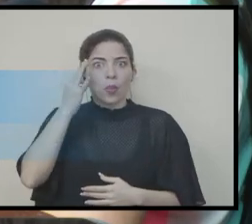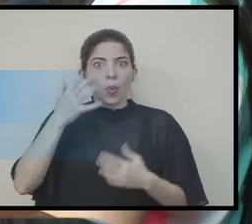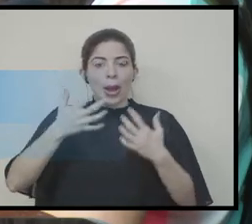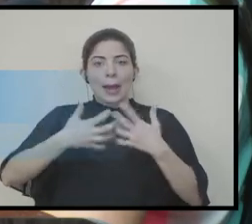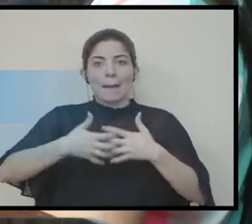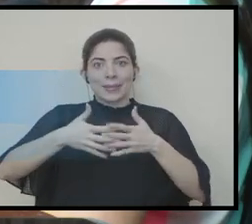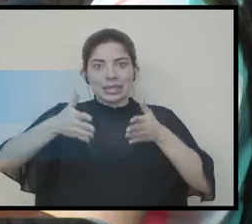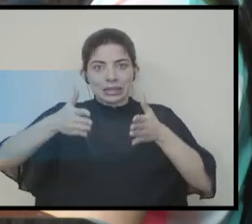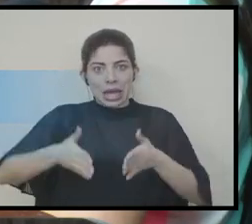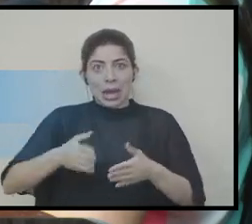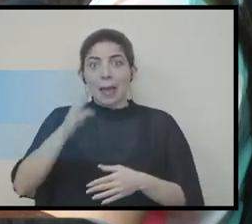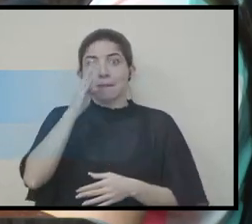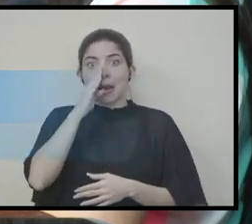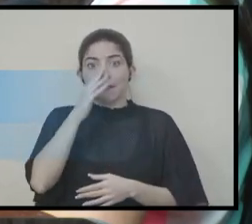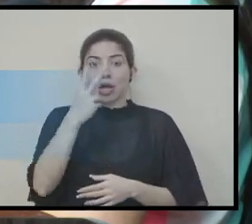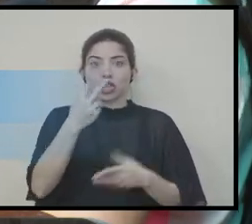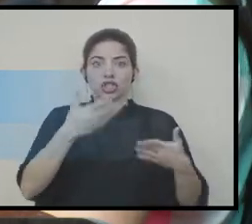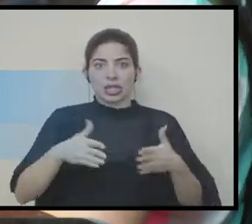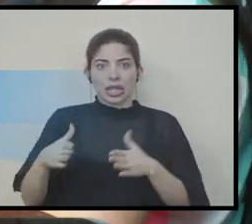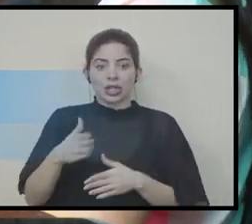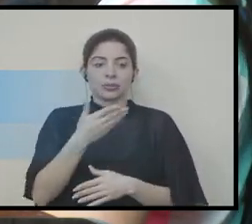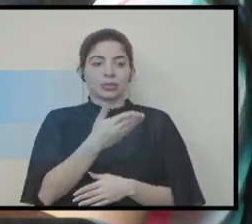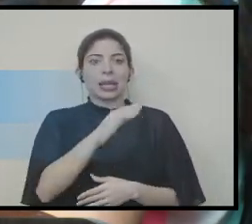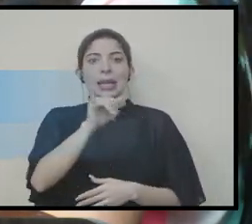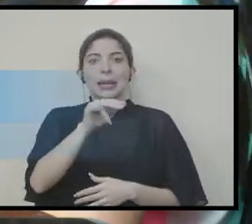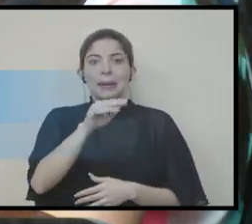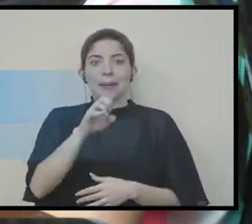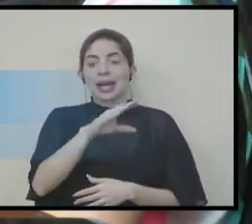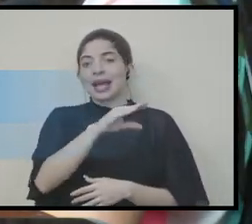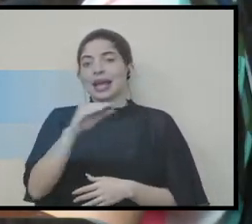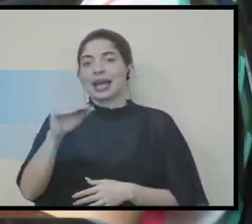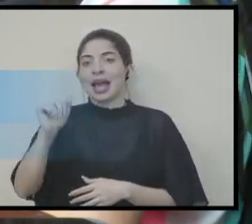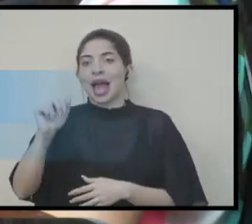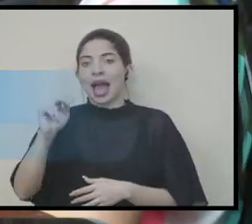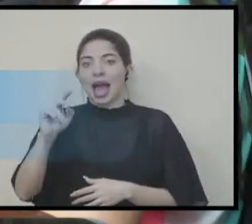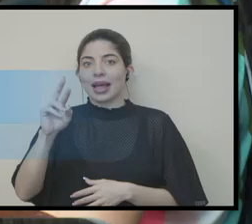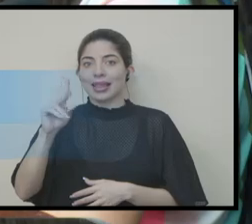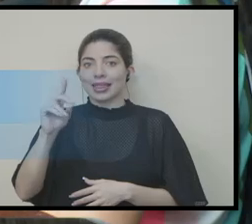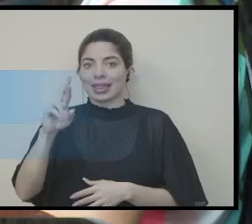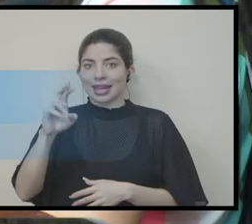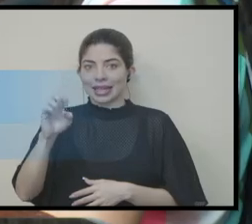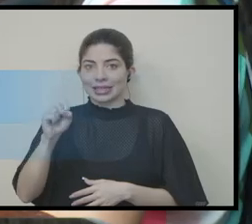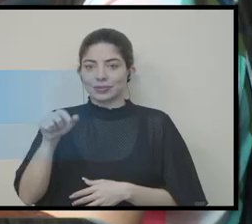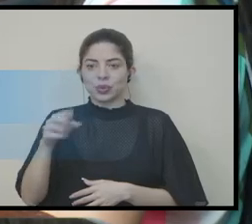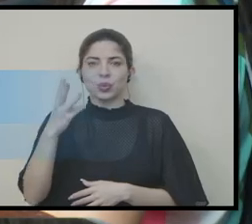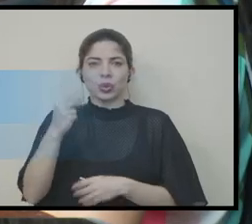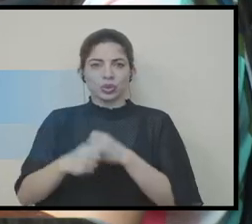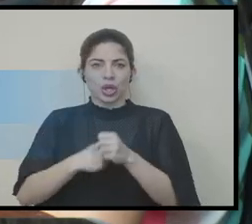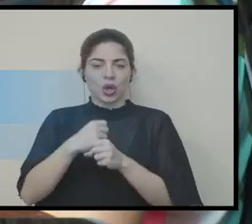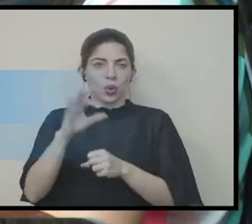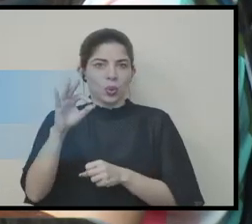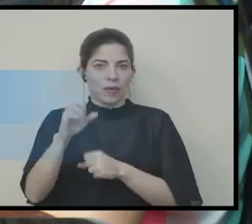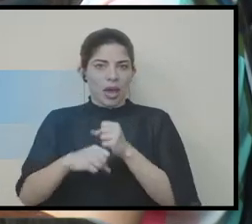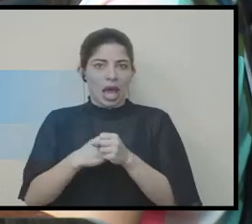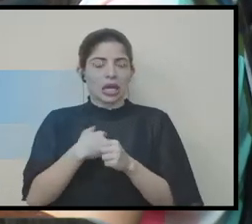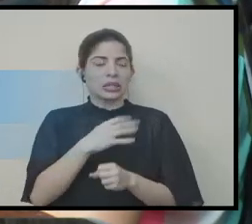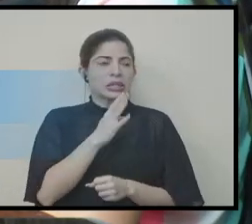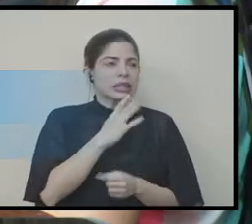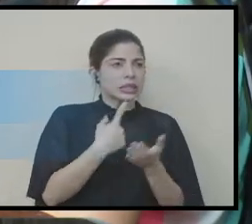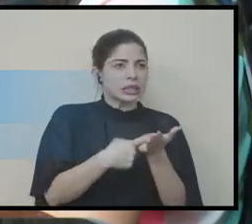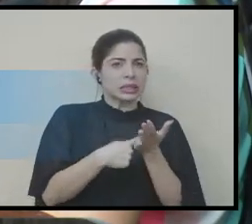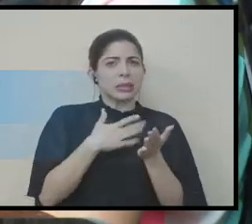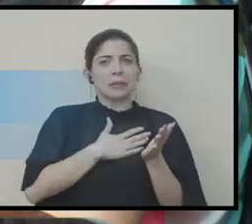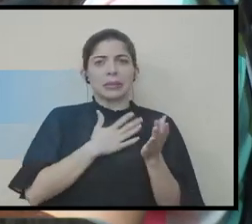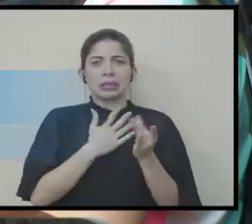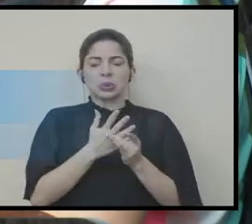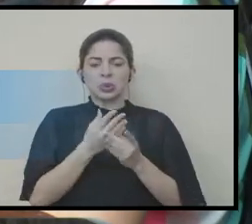y como mamá de dos hijos, de Jimena, y tengo otro hijo, Andrés, de 9 años, pues tuve que, hablando con mi esposo, decir, bueno, ¿qué